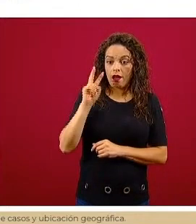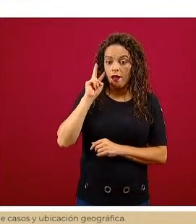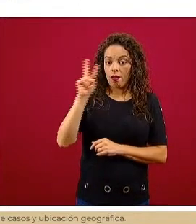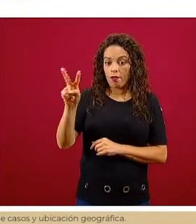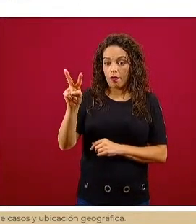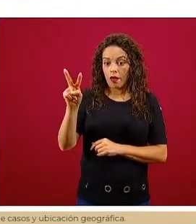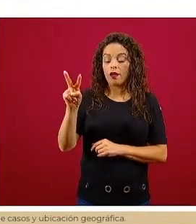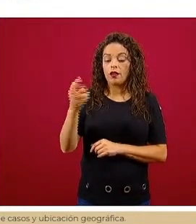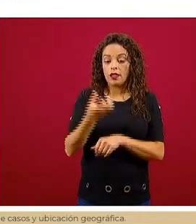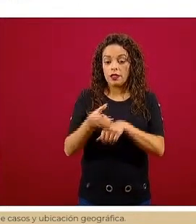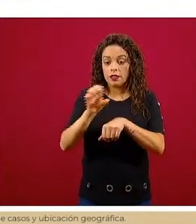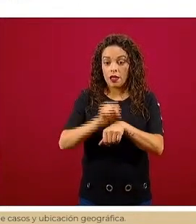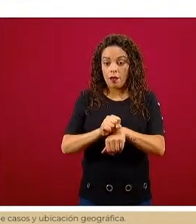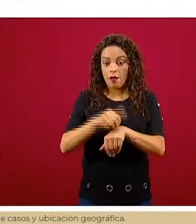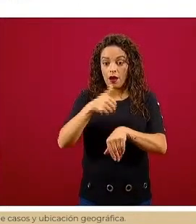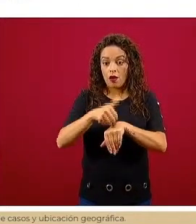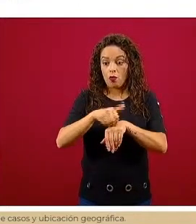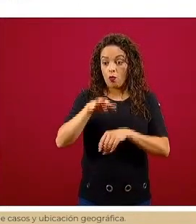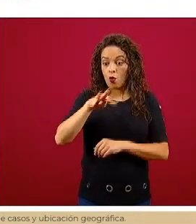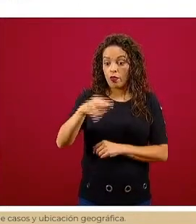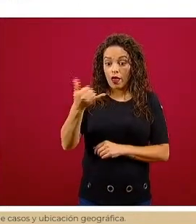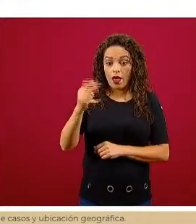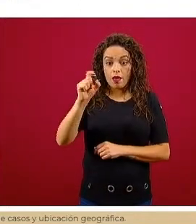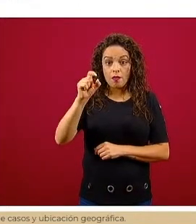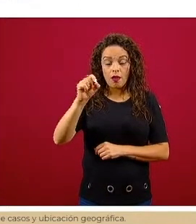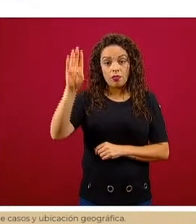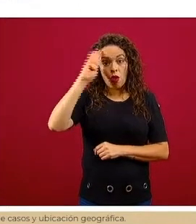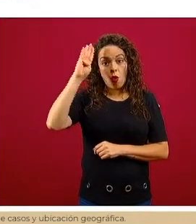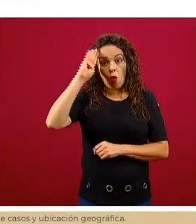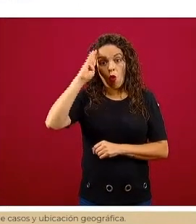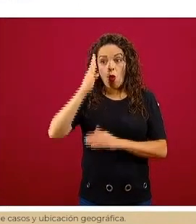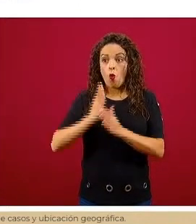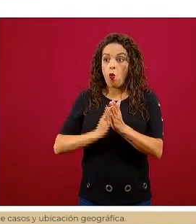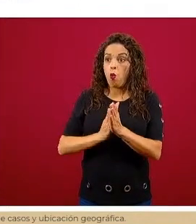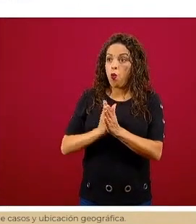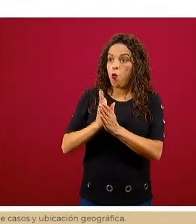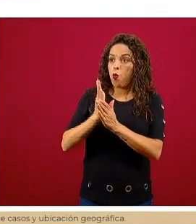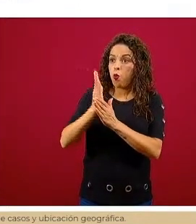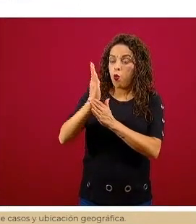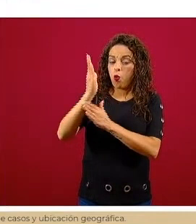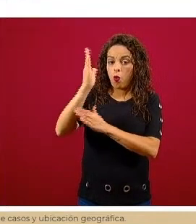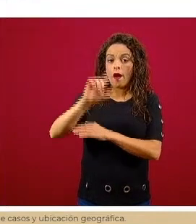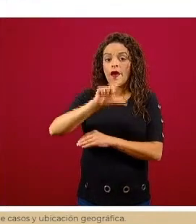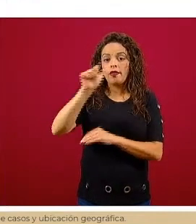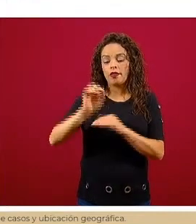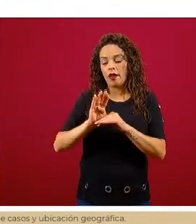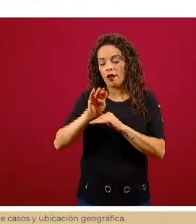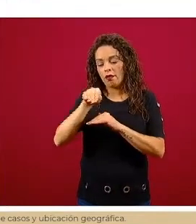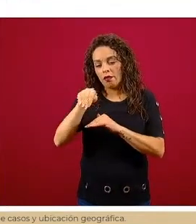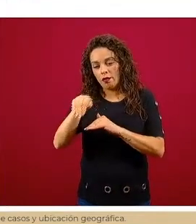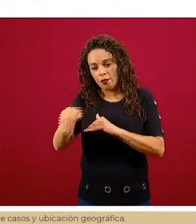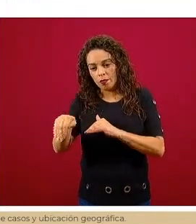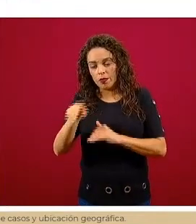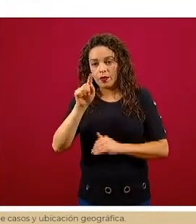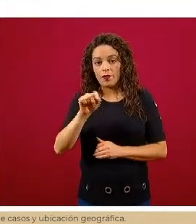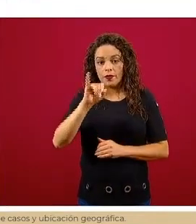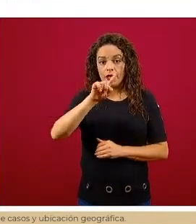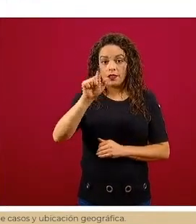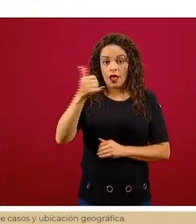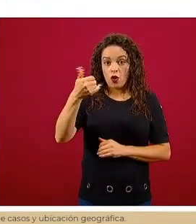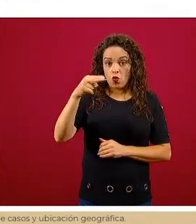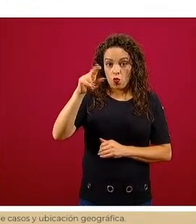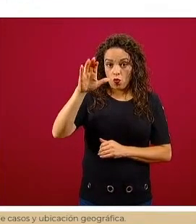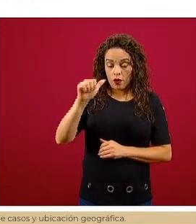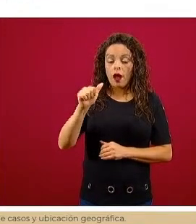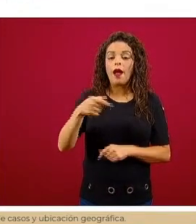entre la semana 19 y 20, empieza a bajar y Tizayuca digamos que sí ha tenido una tendencia más bien